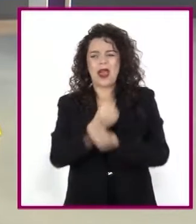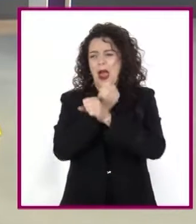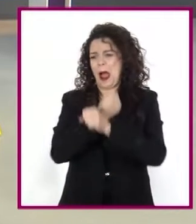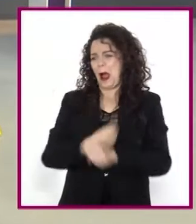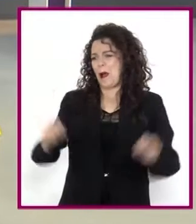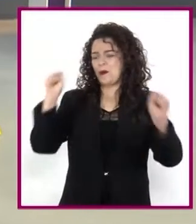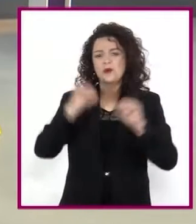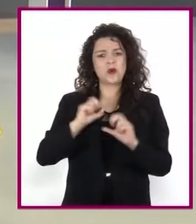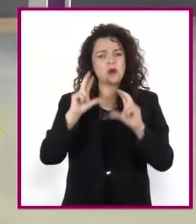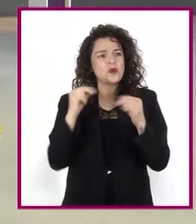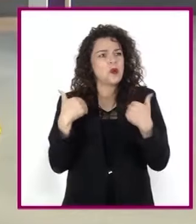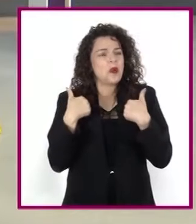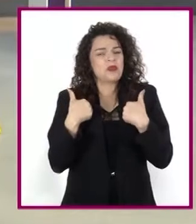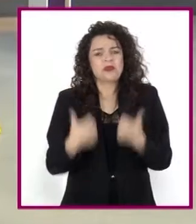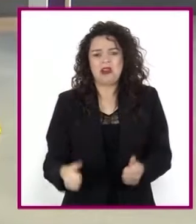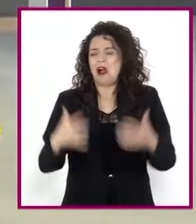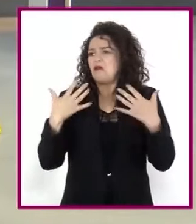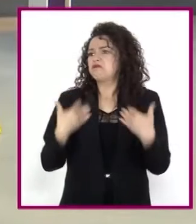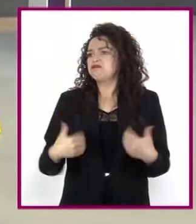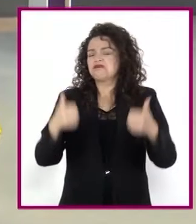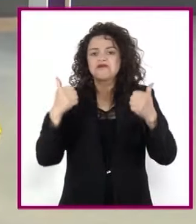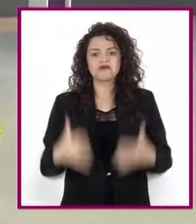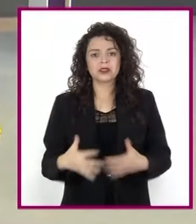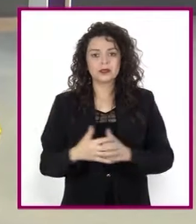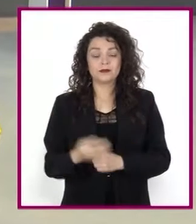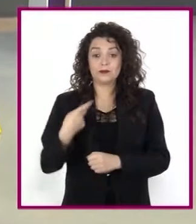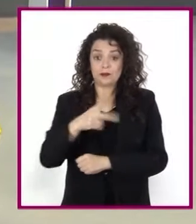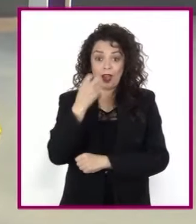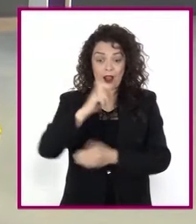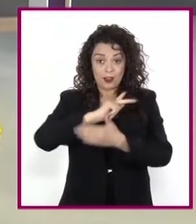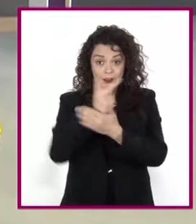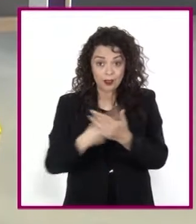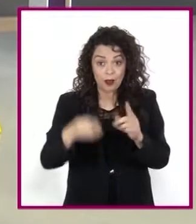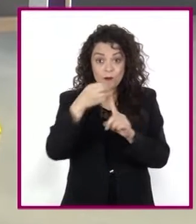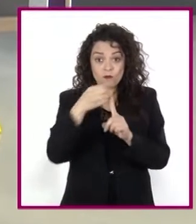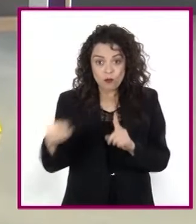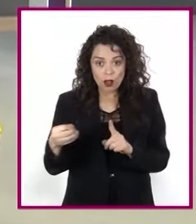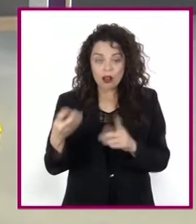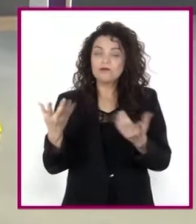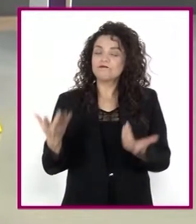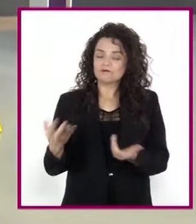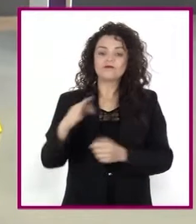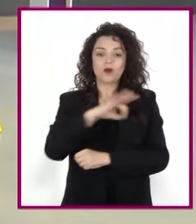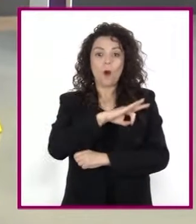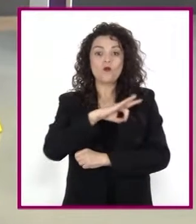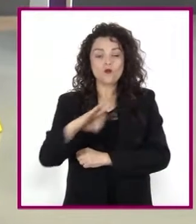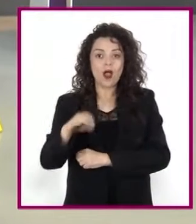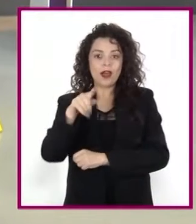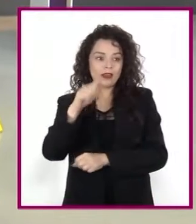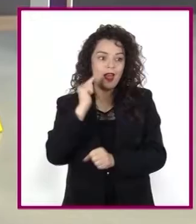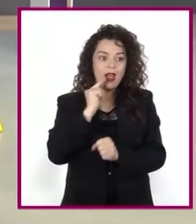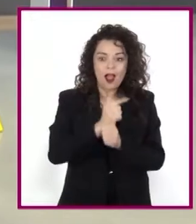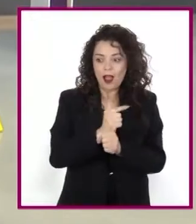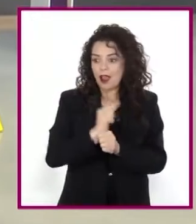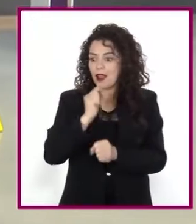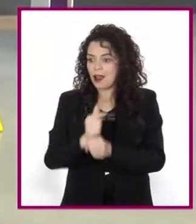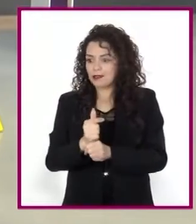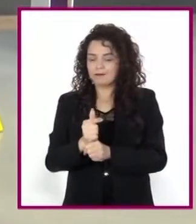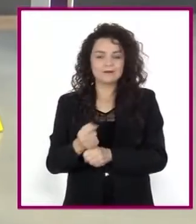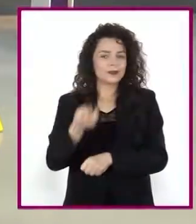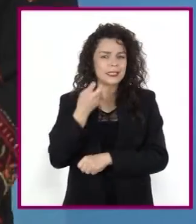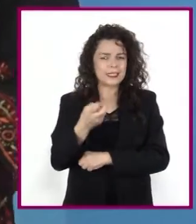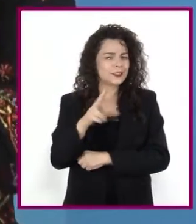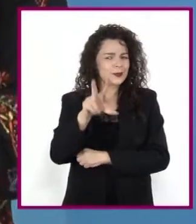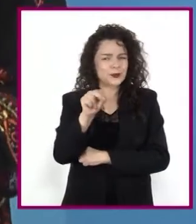de comprender. Sin embargo, en esta sesión tienen la oportunidad de darse cuenta que no es así.